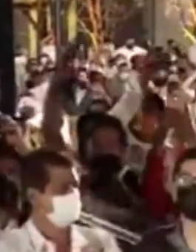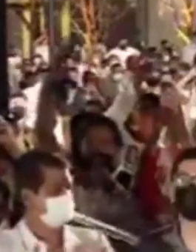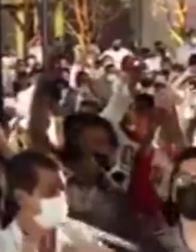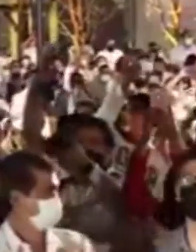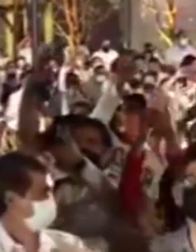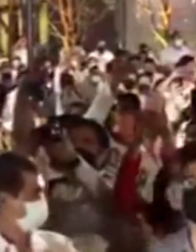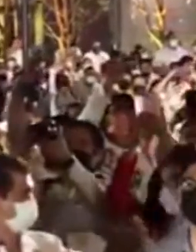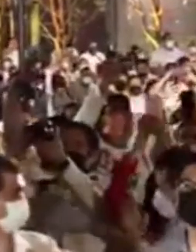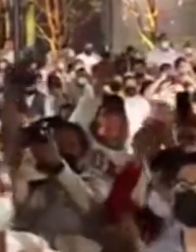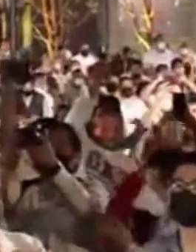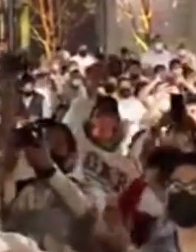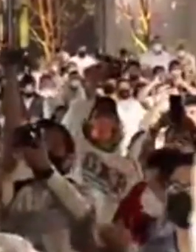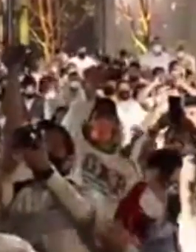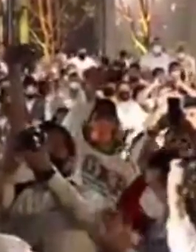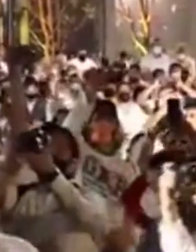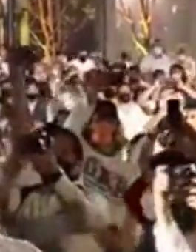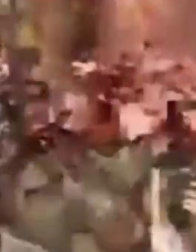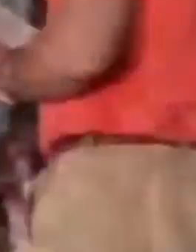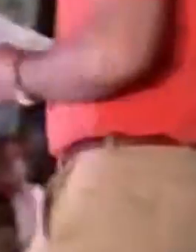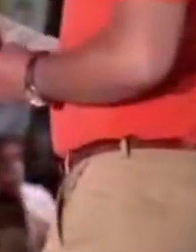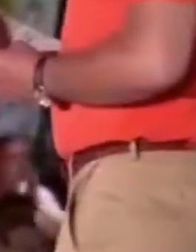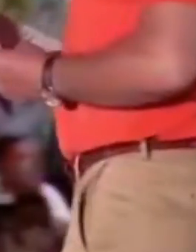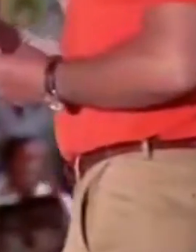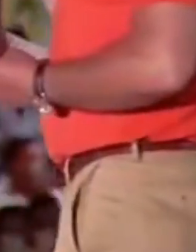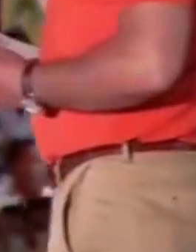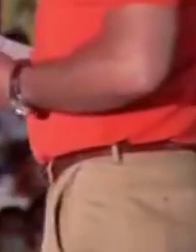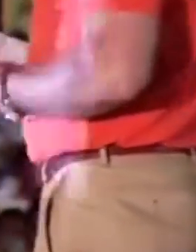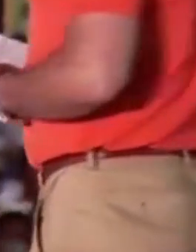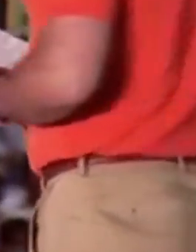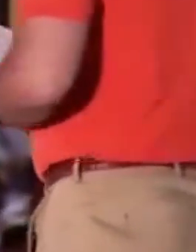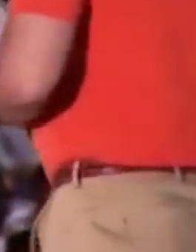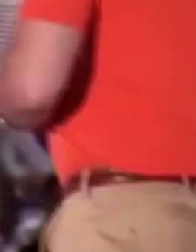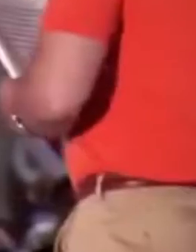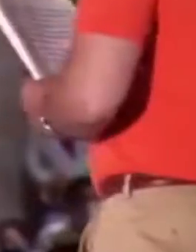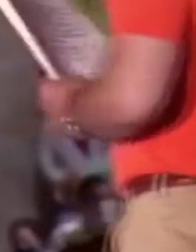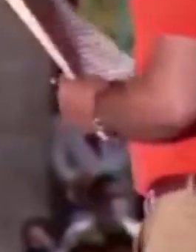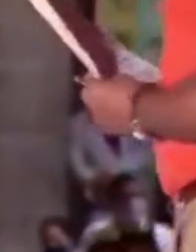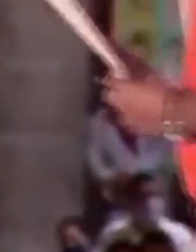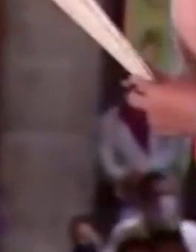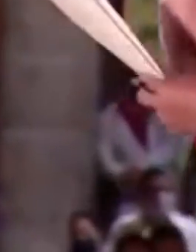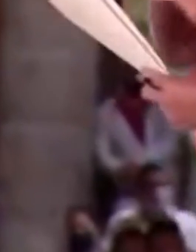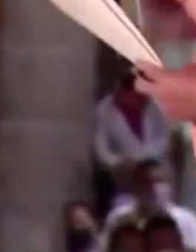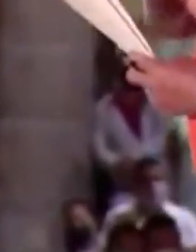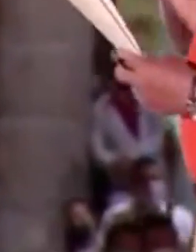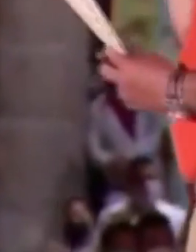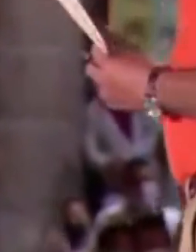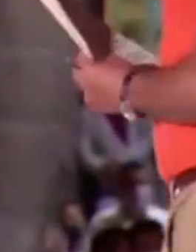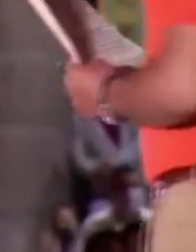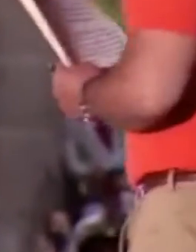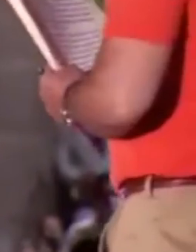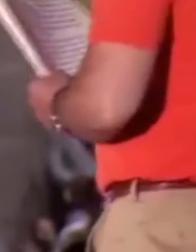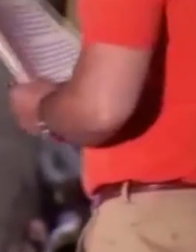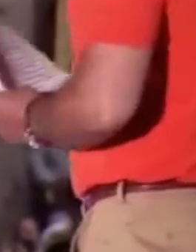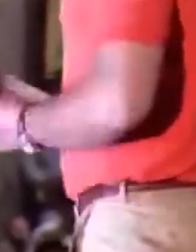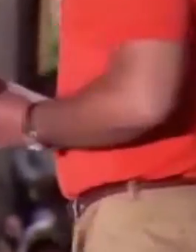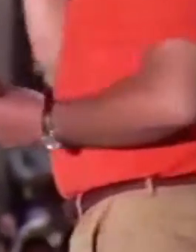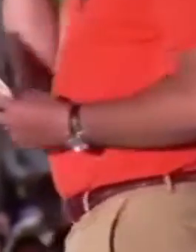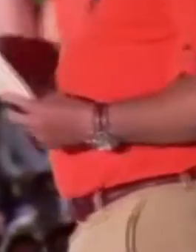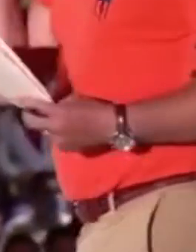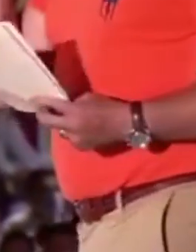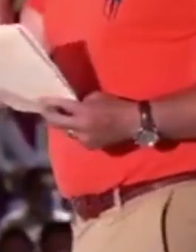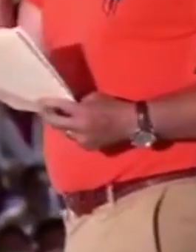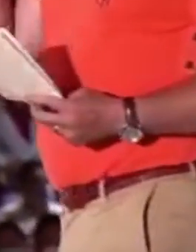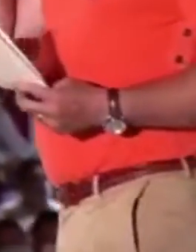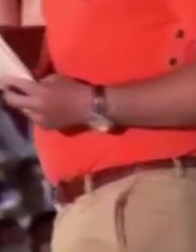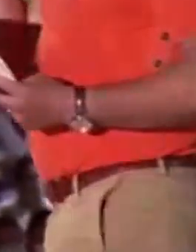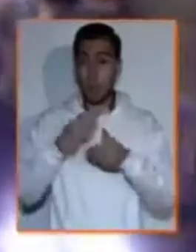con un paseo alcalde se me llenó a la altura de la catedral de guadalajara pablo lemus navarro inició formalmente su campaña para la presidencia municipal